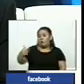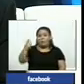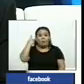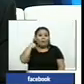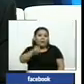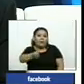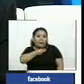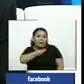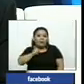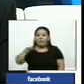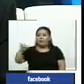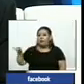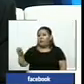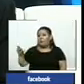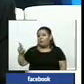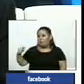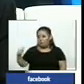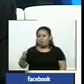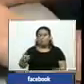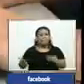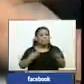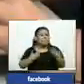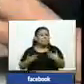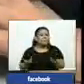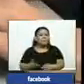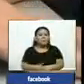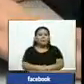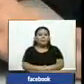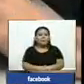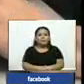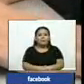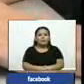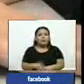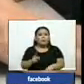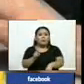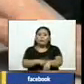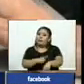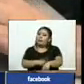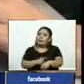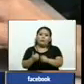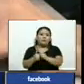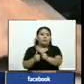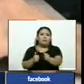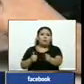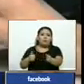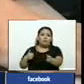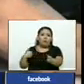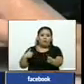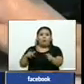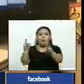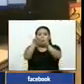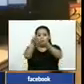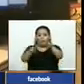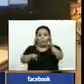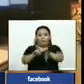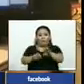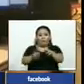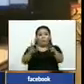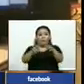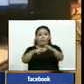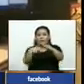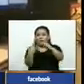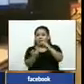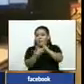Agobián, periodista de La Voz de América, nos explica. Más retrocesos que avances en la libertad de acceso a la red